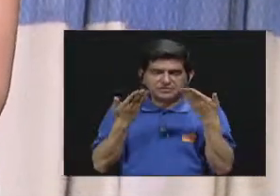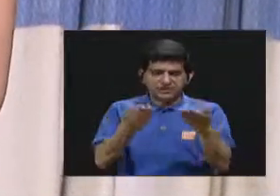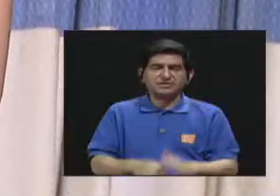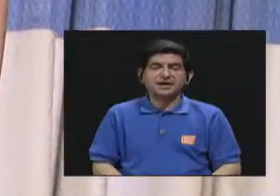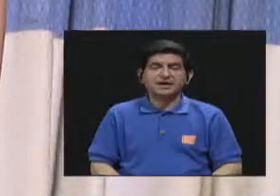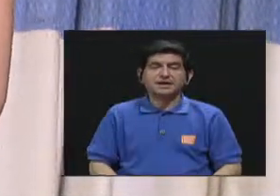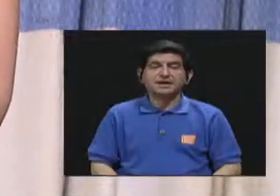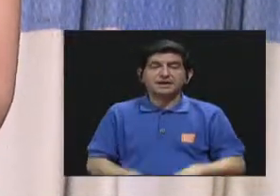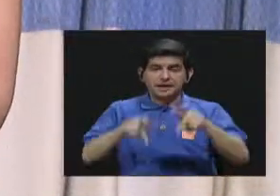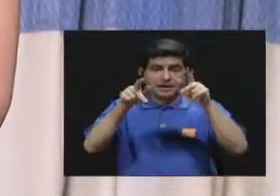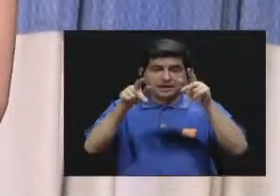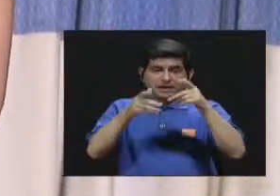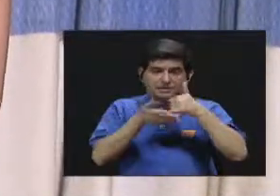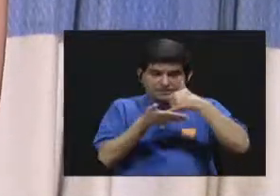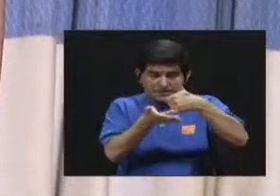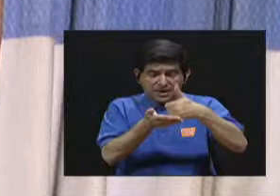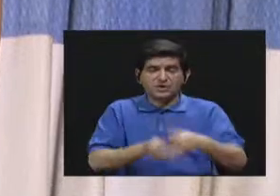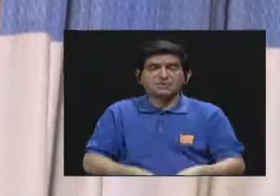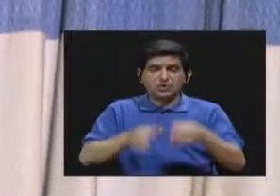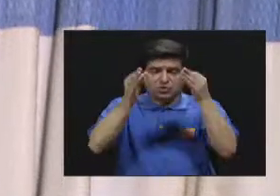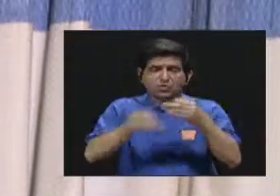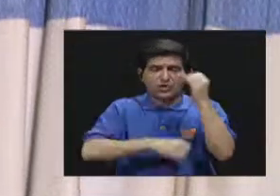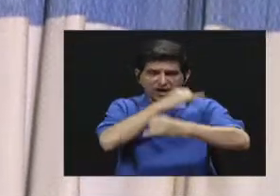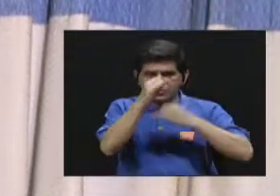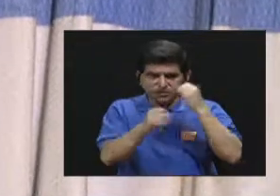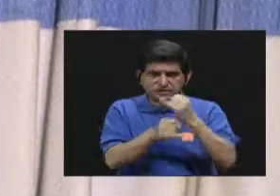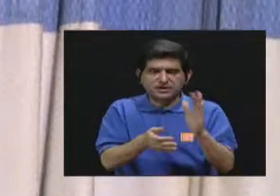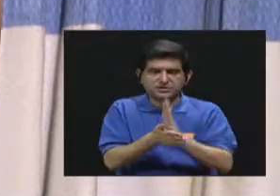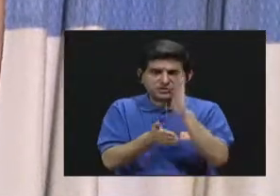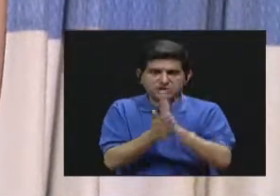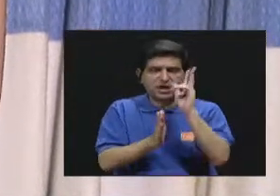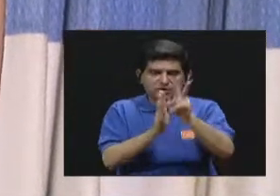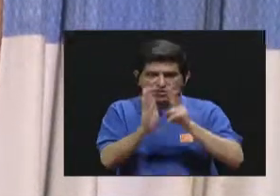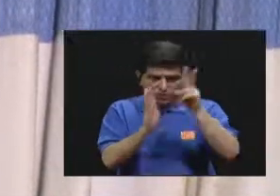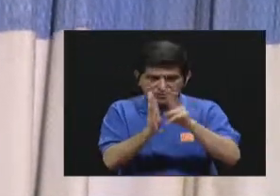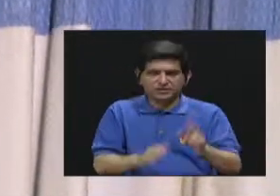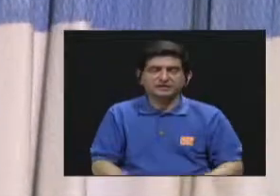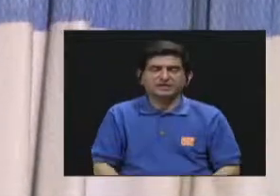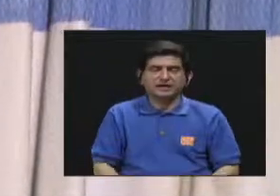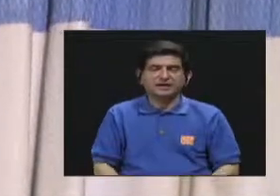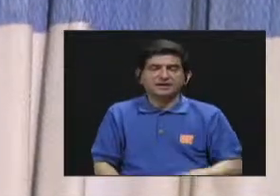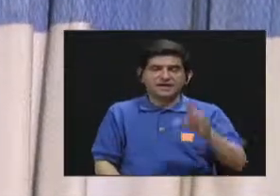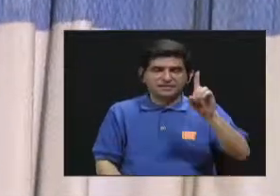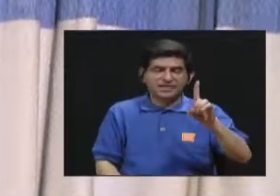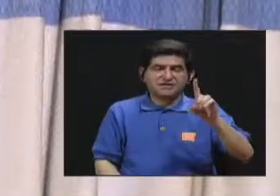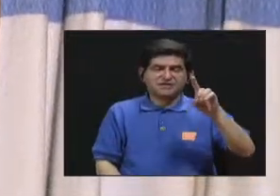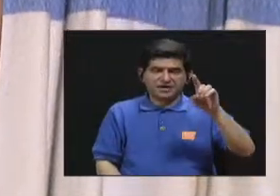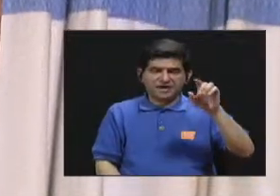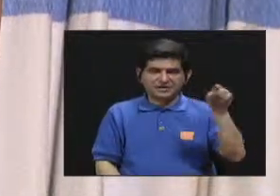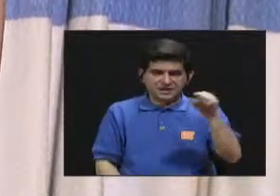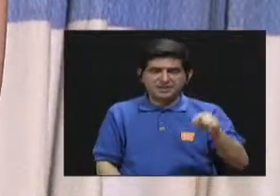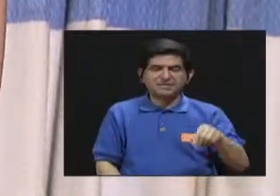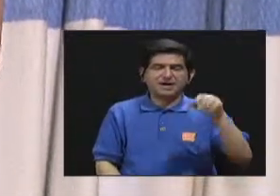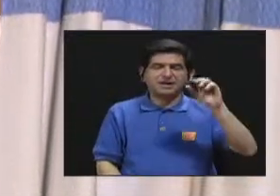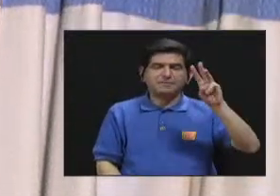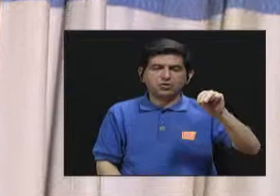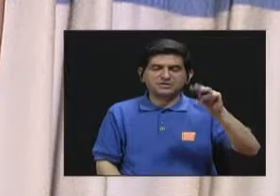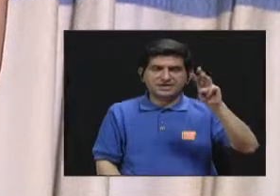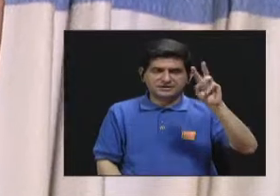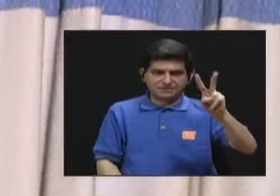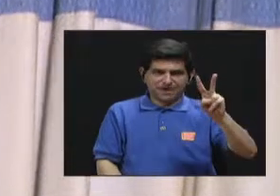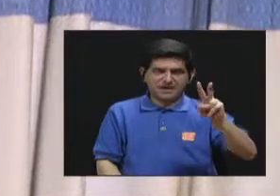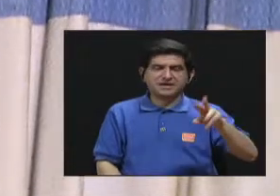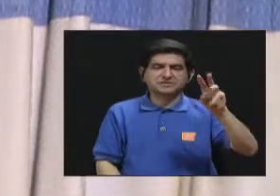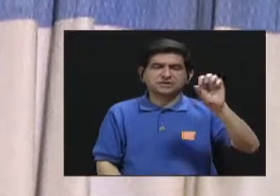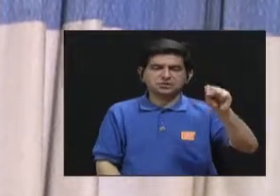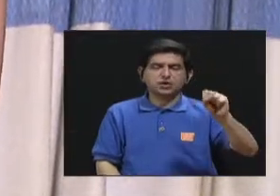que otorga el jurado de la competencia internacional documental, integrado por Debra Zimmerman, Moisés Vélez